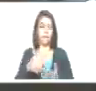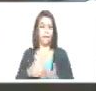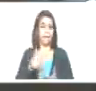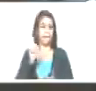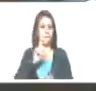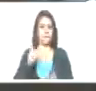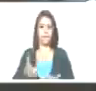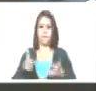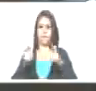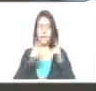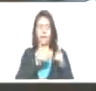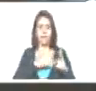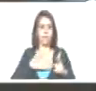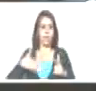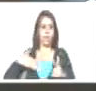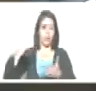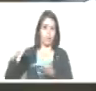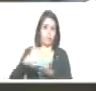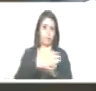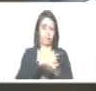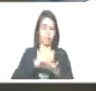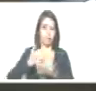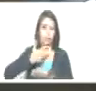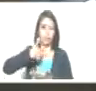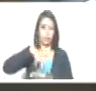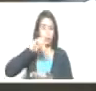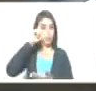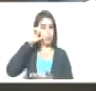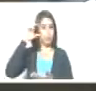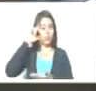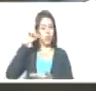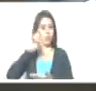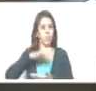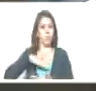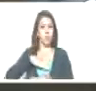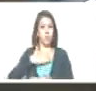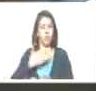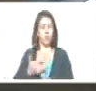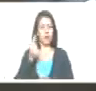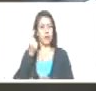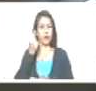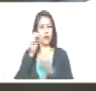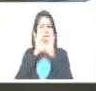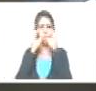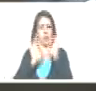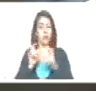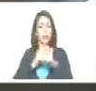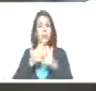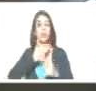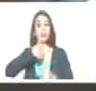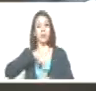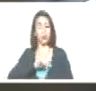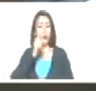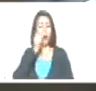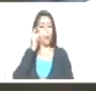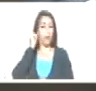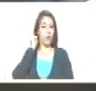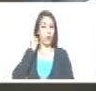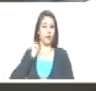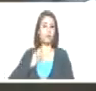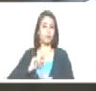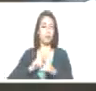que quieran arrebatarnos nuestros sueños, de ninguna forma, de ningún tipo. Y por eso nosotros y nosotras, de forma